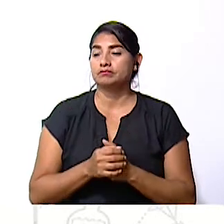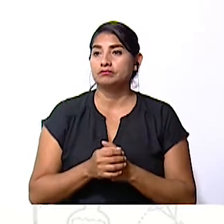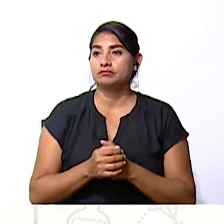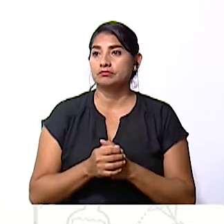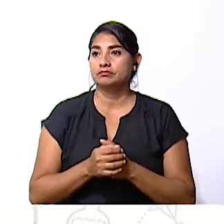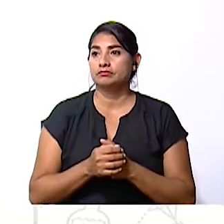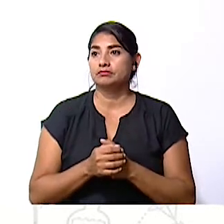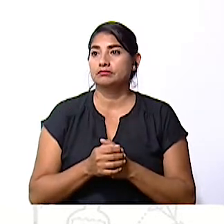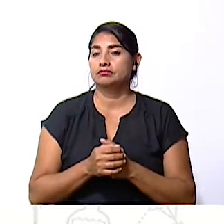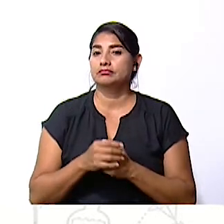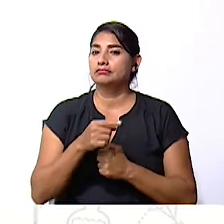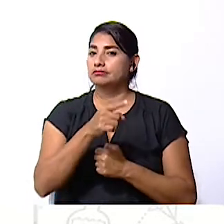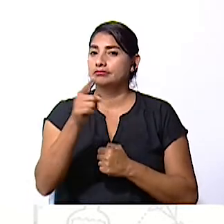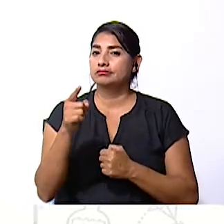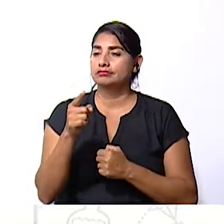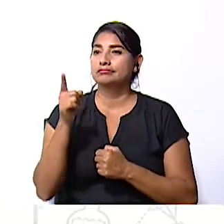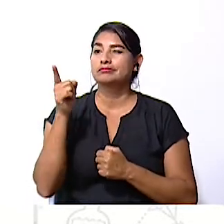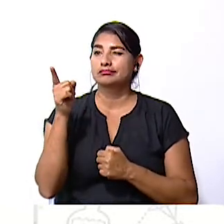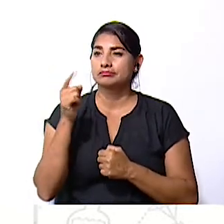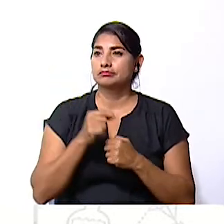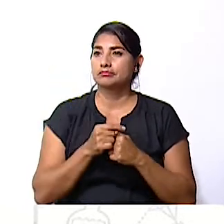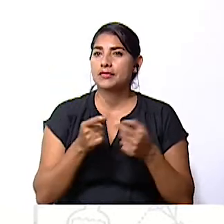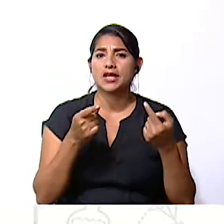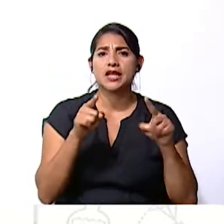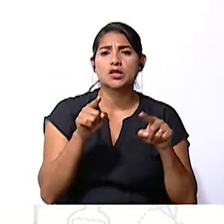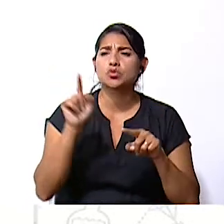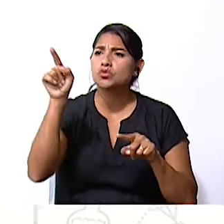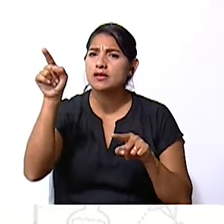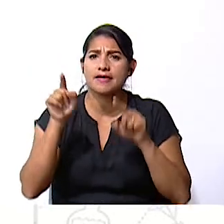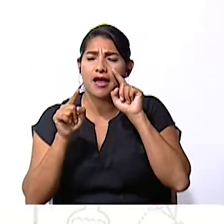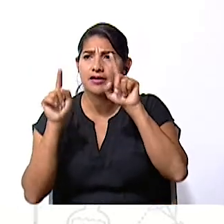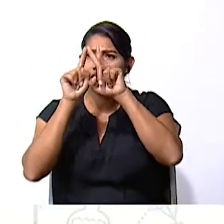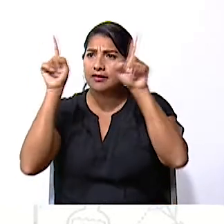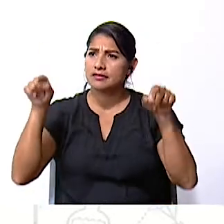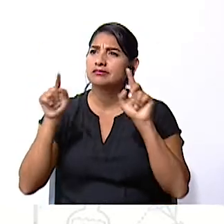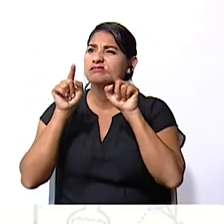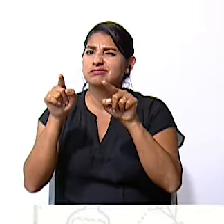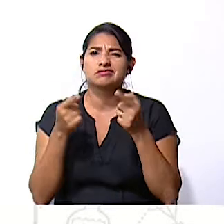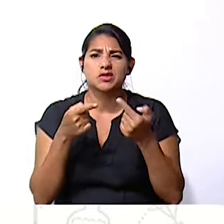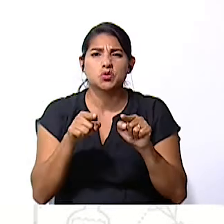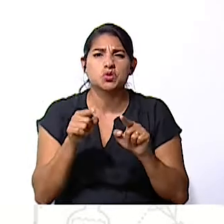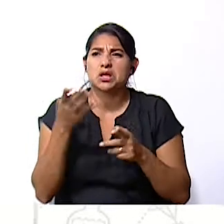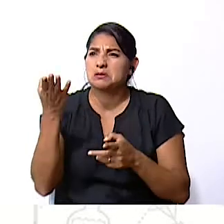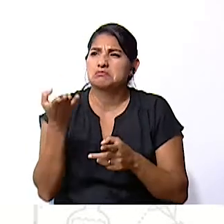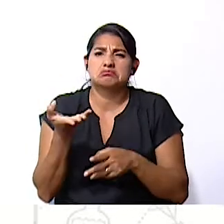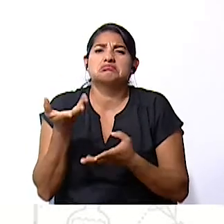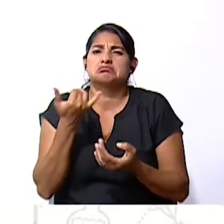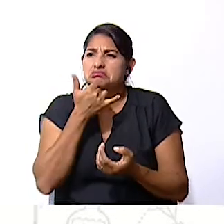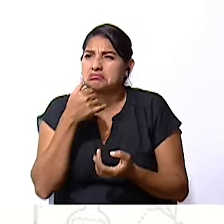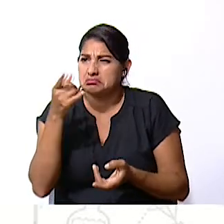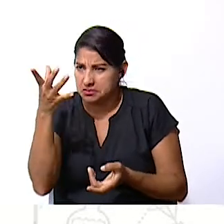¿Qué piensan que podría estar pasando en esa imagen?